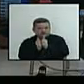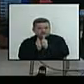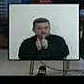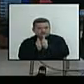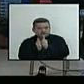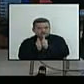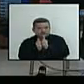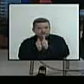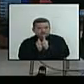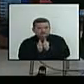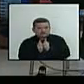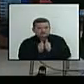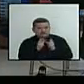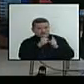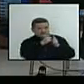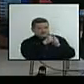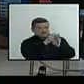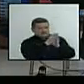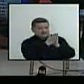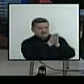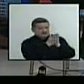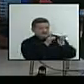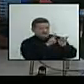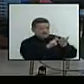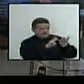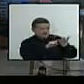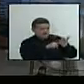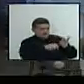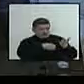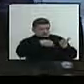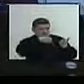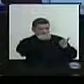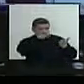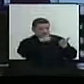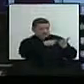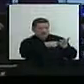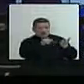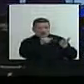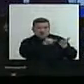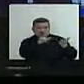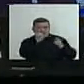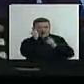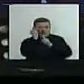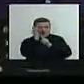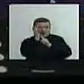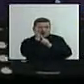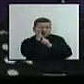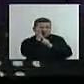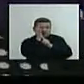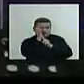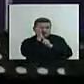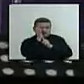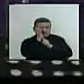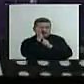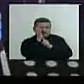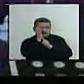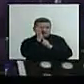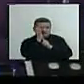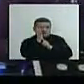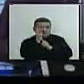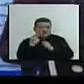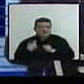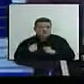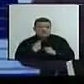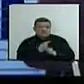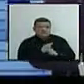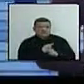pasos. Que tu palabra, Señor, sea luz para